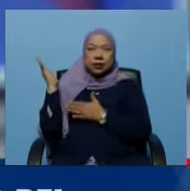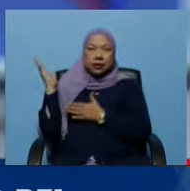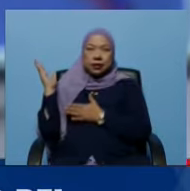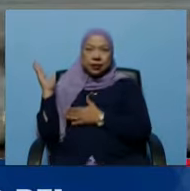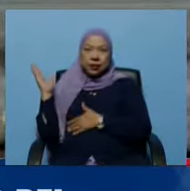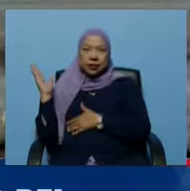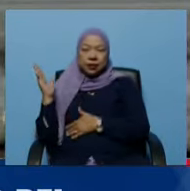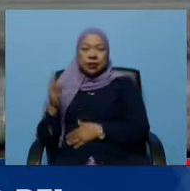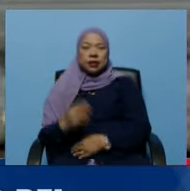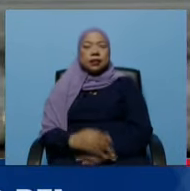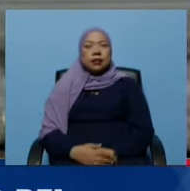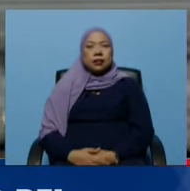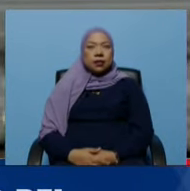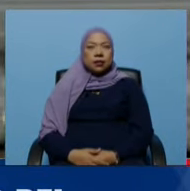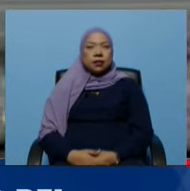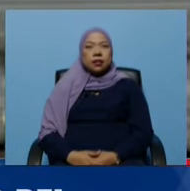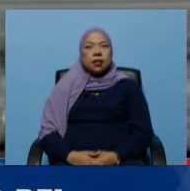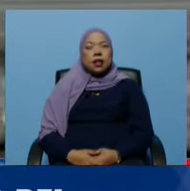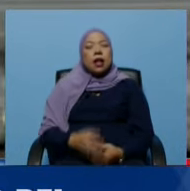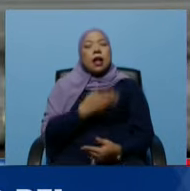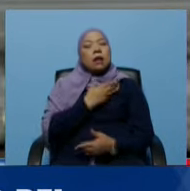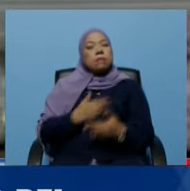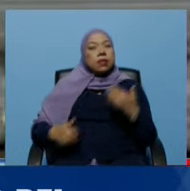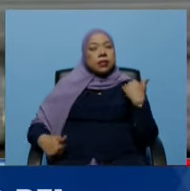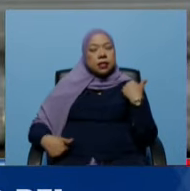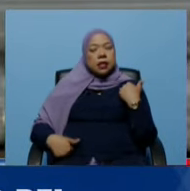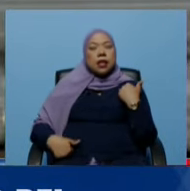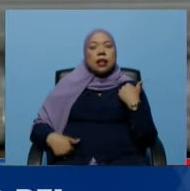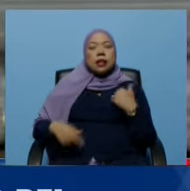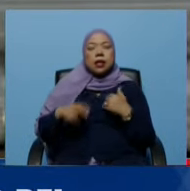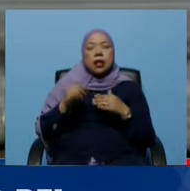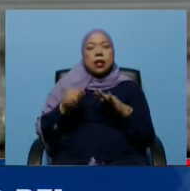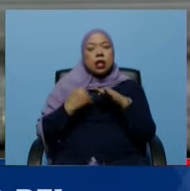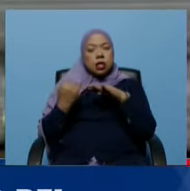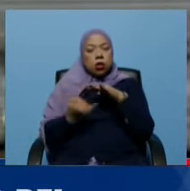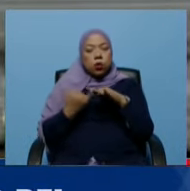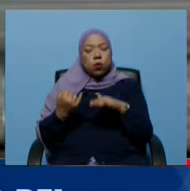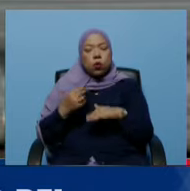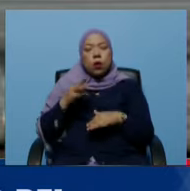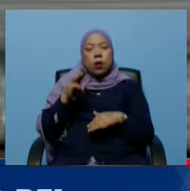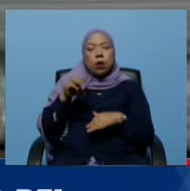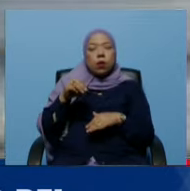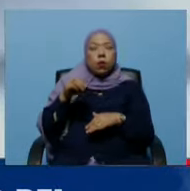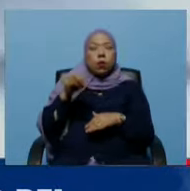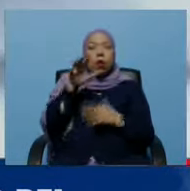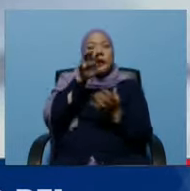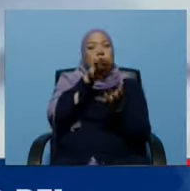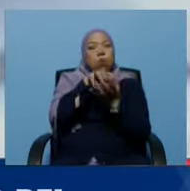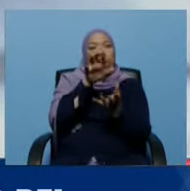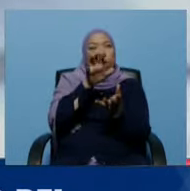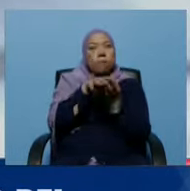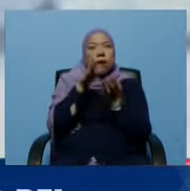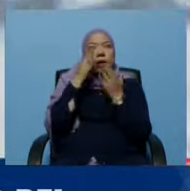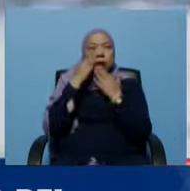al presidente del Instituto de Minería de Nueva Esparta, Ramón Fernández, anda por aquí también.